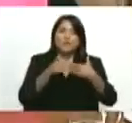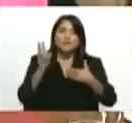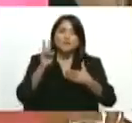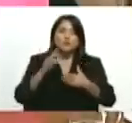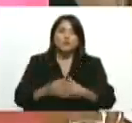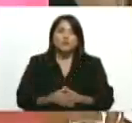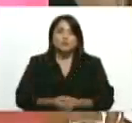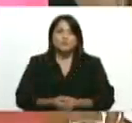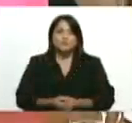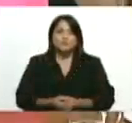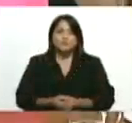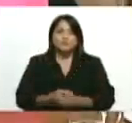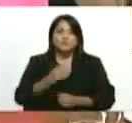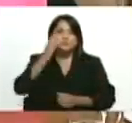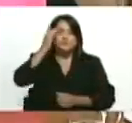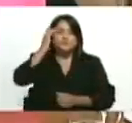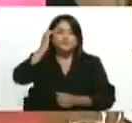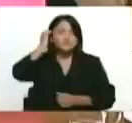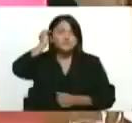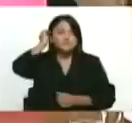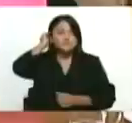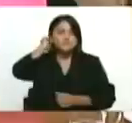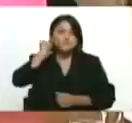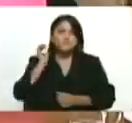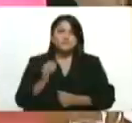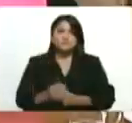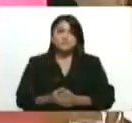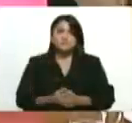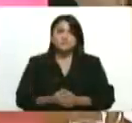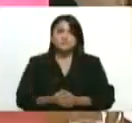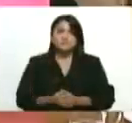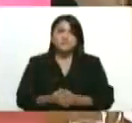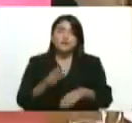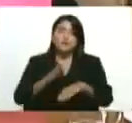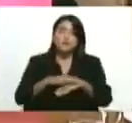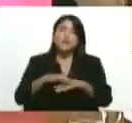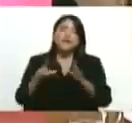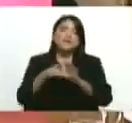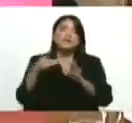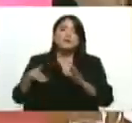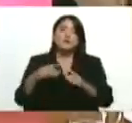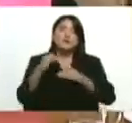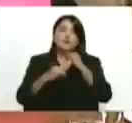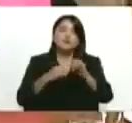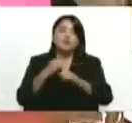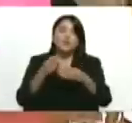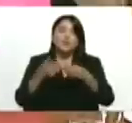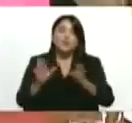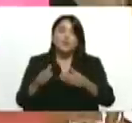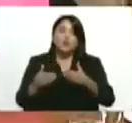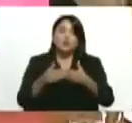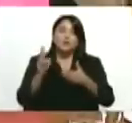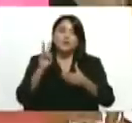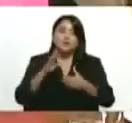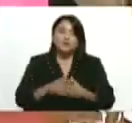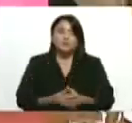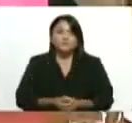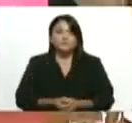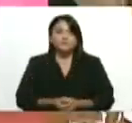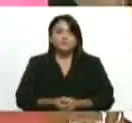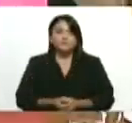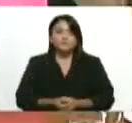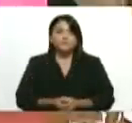y violatorias de los principios elementales del derecho internacional público en contra de la República Bolivariana